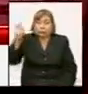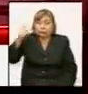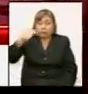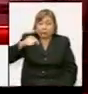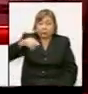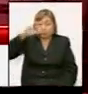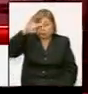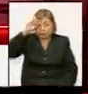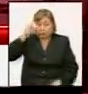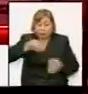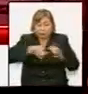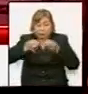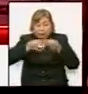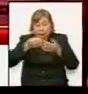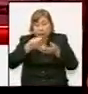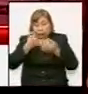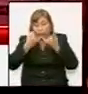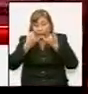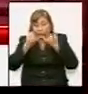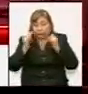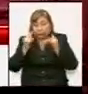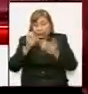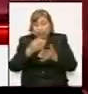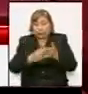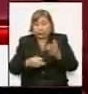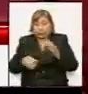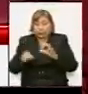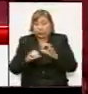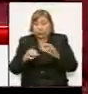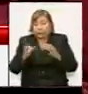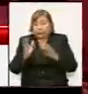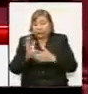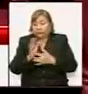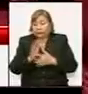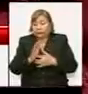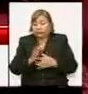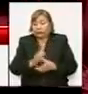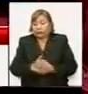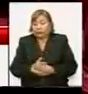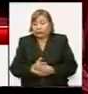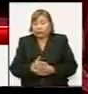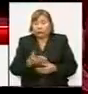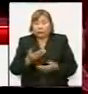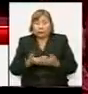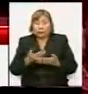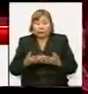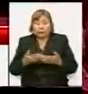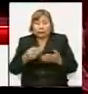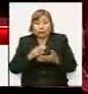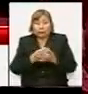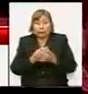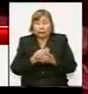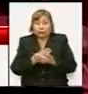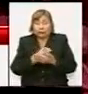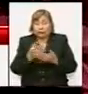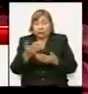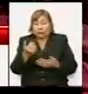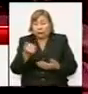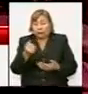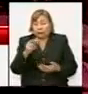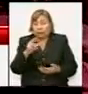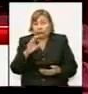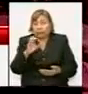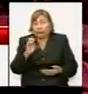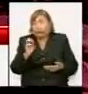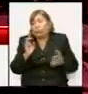poco a actualizar la información a la que ya ha presentado. Se añadirá, me imagino, alguna inquietud que ha planteado el congresista Arce.